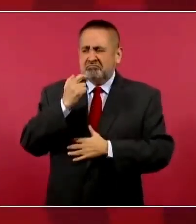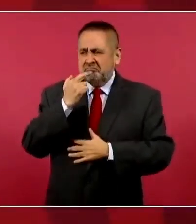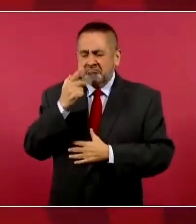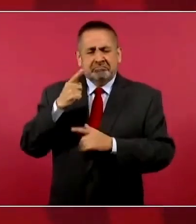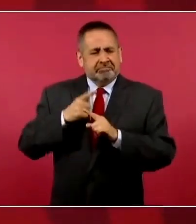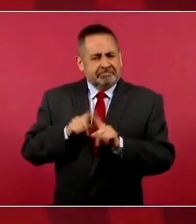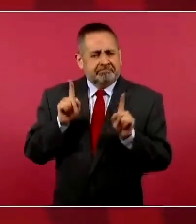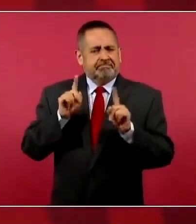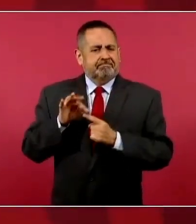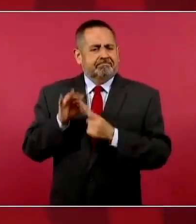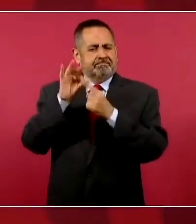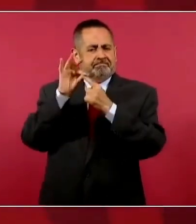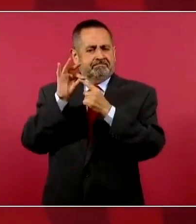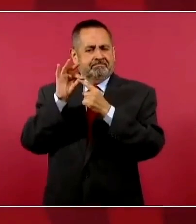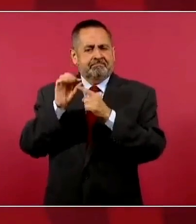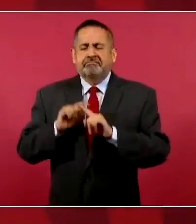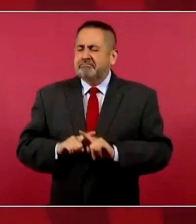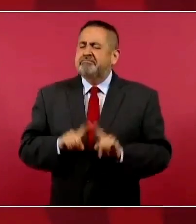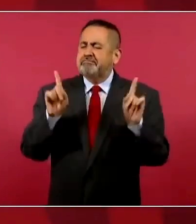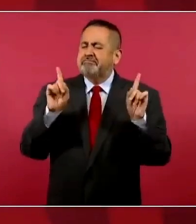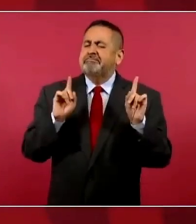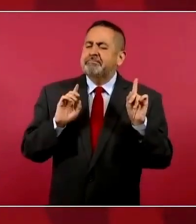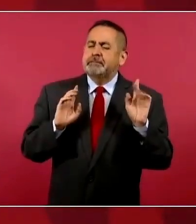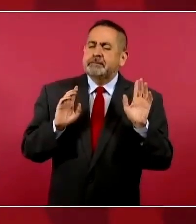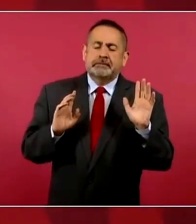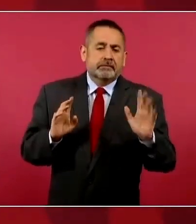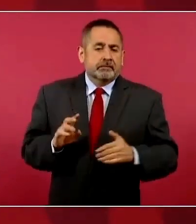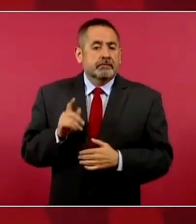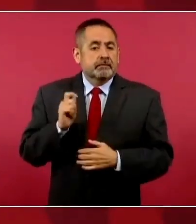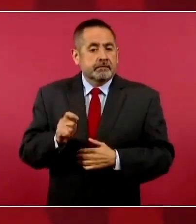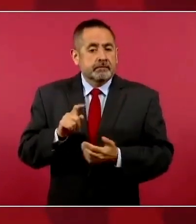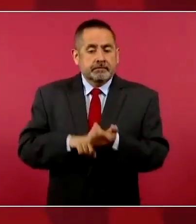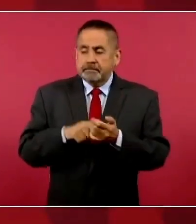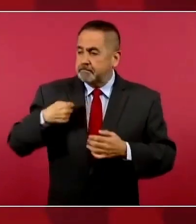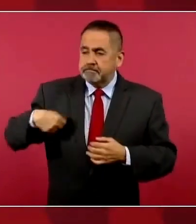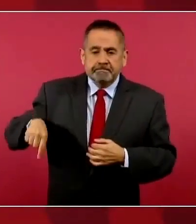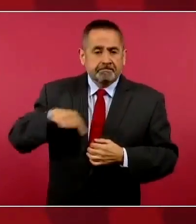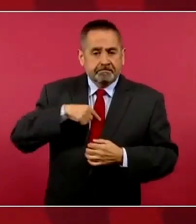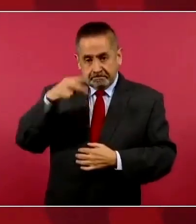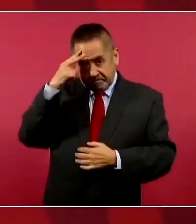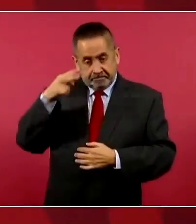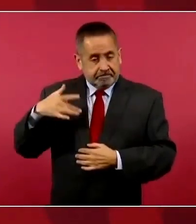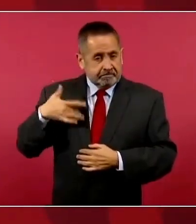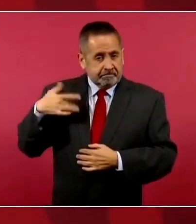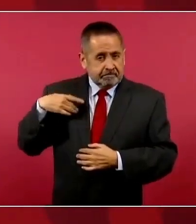Eso nos hace diferentes y eso también